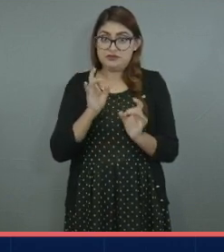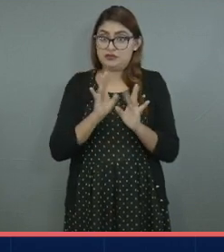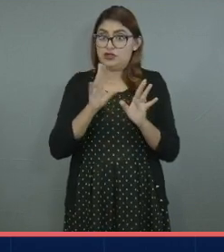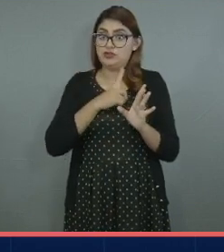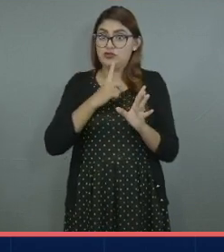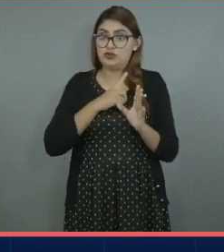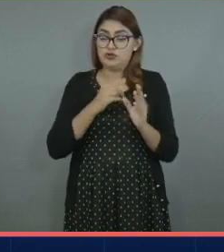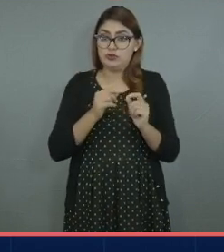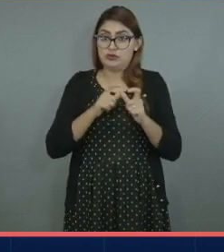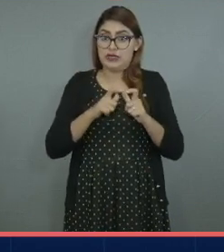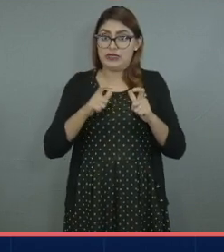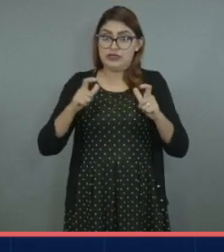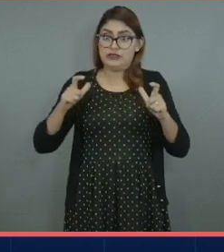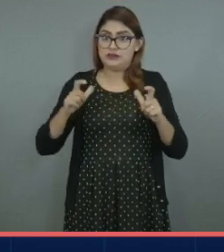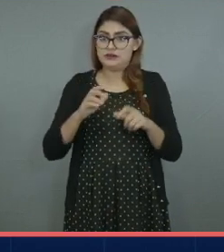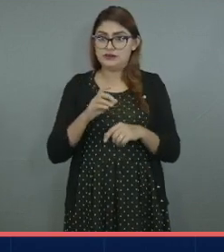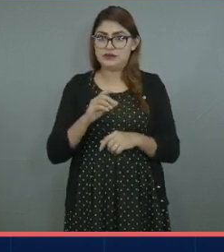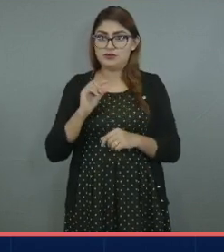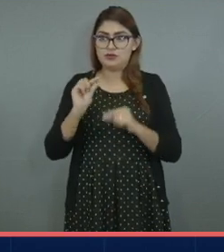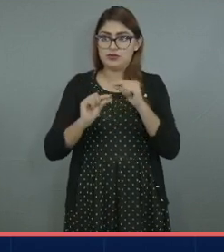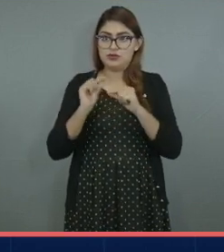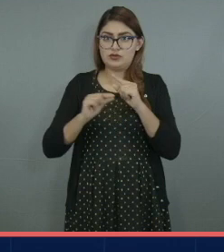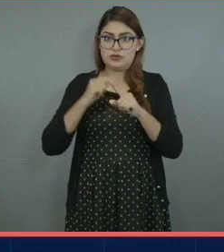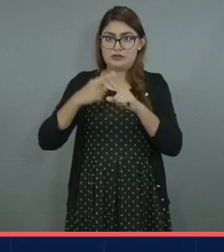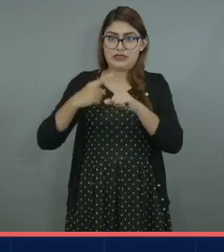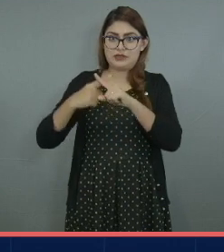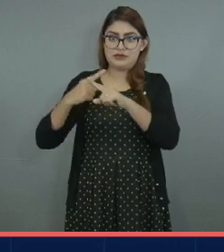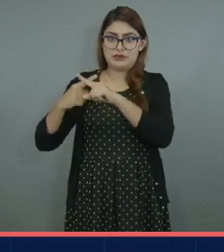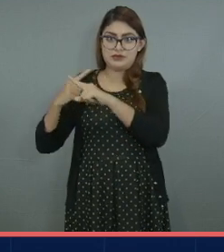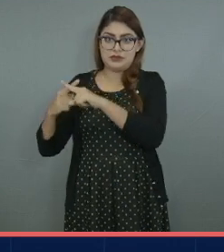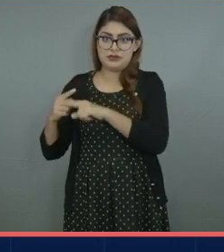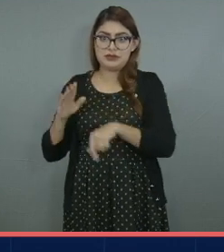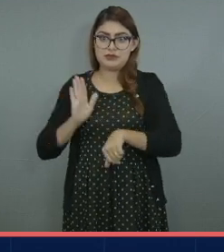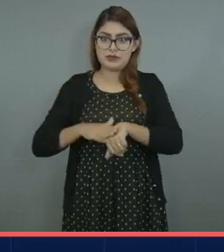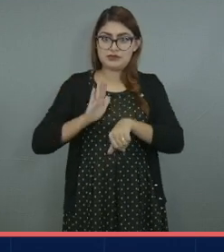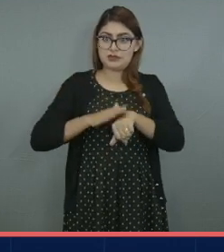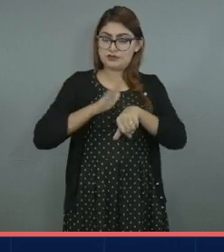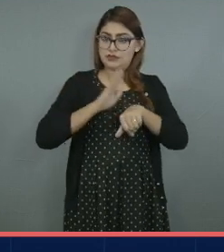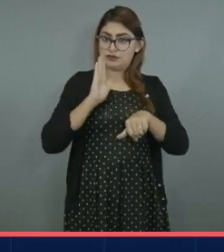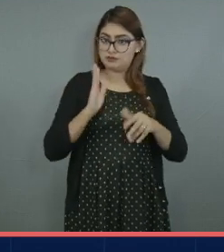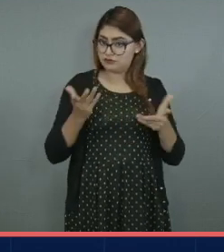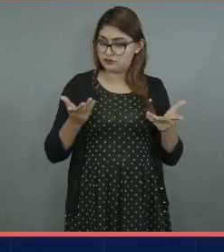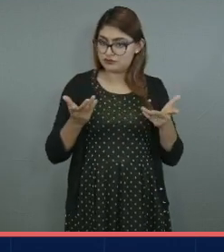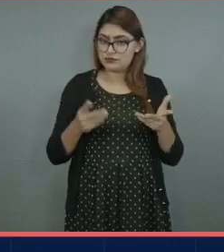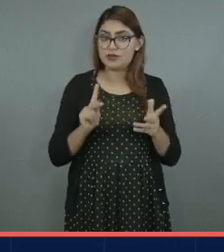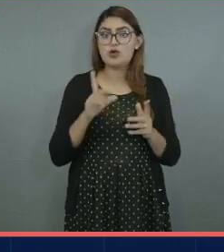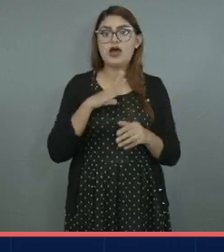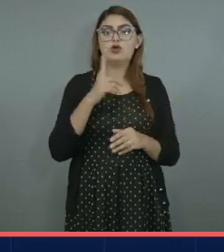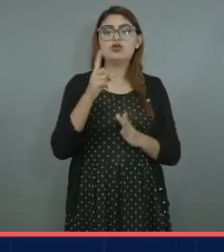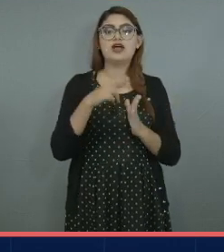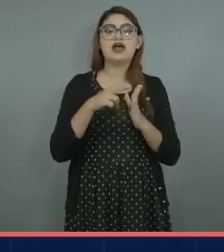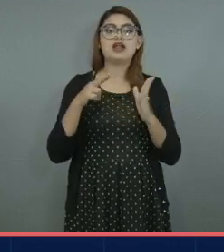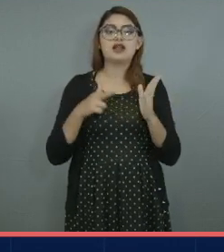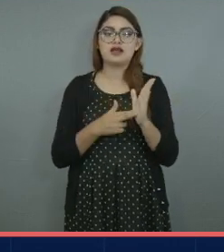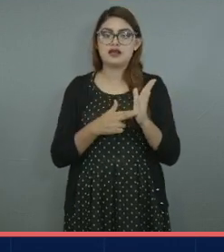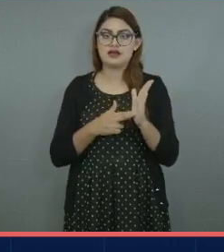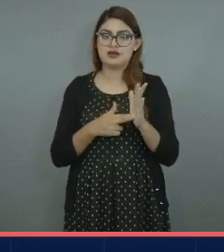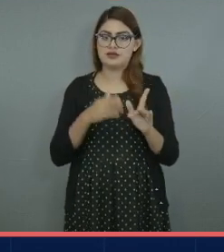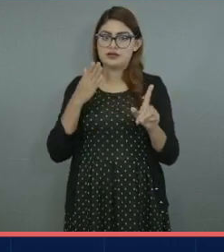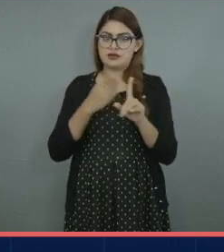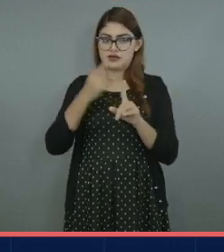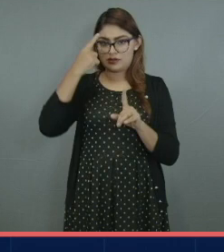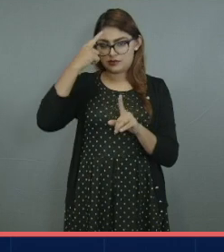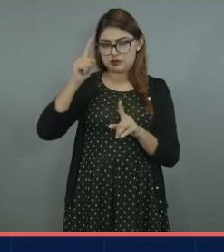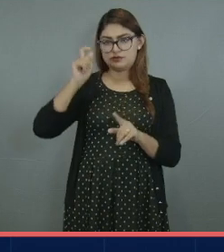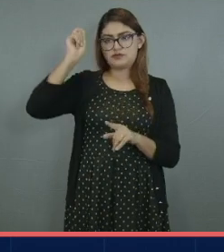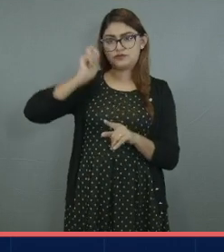ese dinero, esas moneditas, se van a multiplicar. ¿Sale? Pero solamente hay una regla en tu cuenta de ahorro para el retiro o